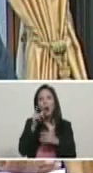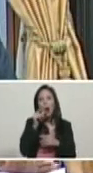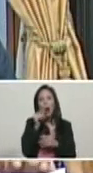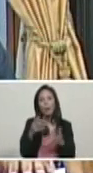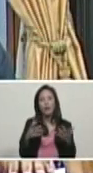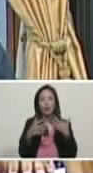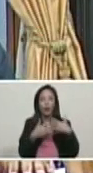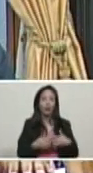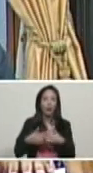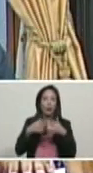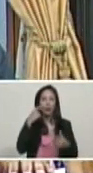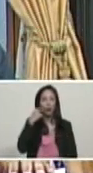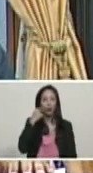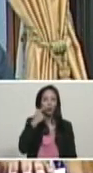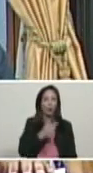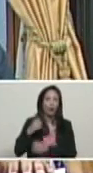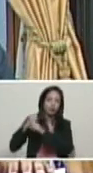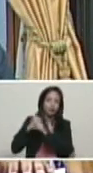Santa Claus está muy lejos, ¿verdad?